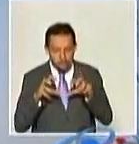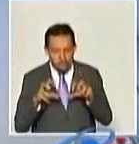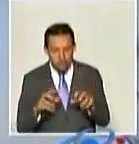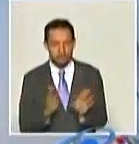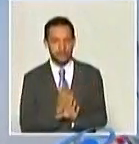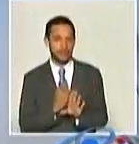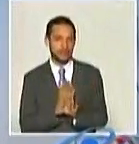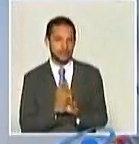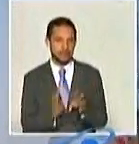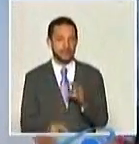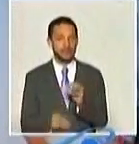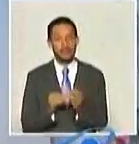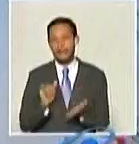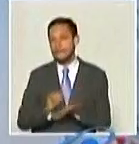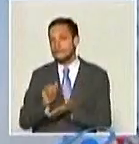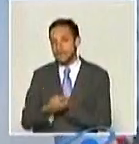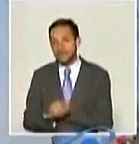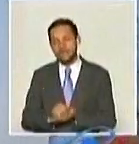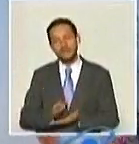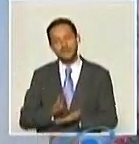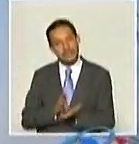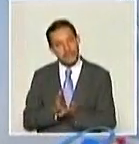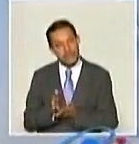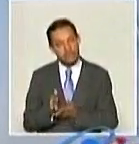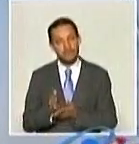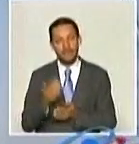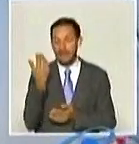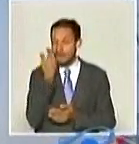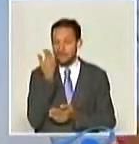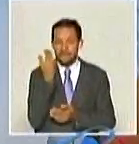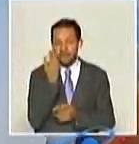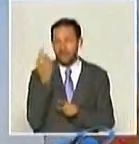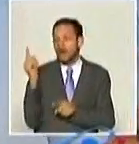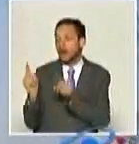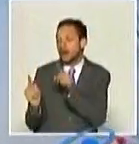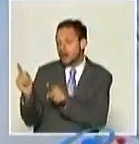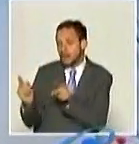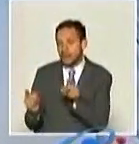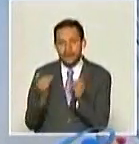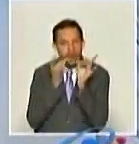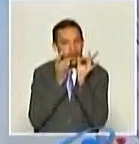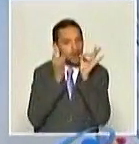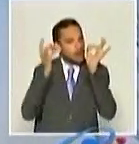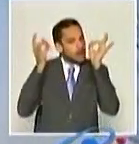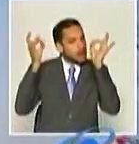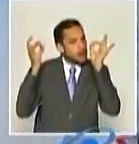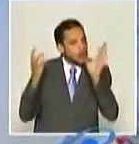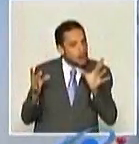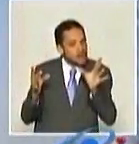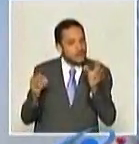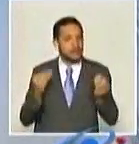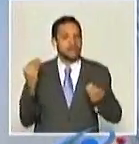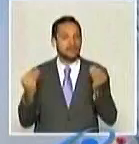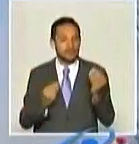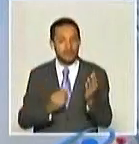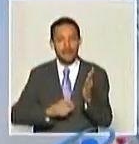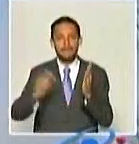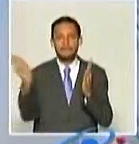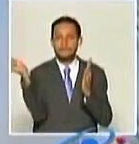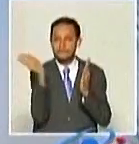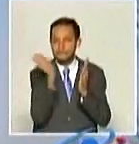luego, como toda patología, como toda enfermedad, generalmente son crónicas, debemos de tener muchos